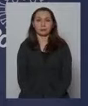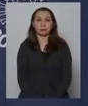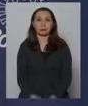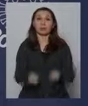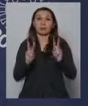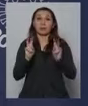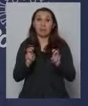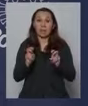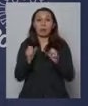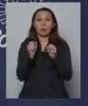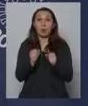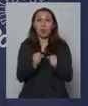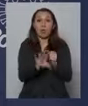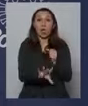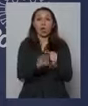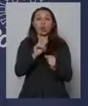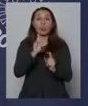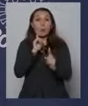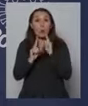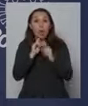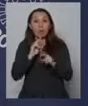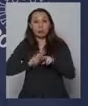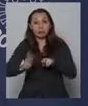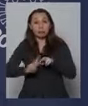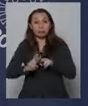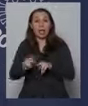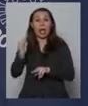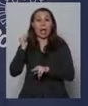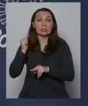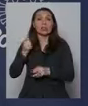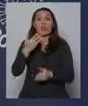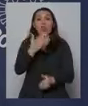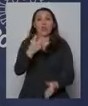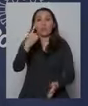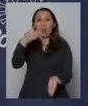En cuanto a la capacidad de testeo, el día de ayer se acumulan